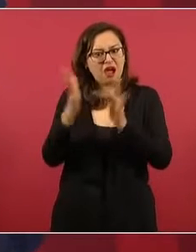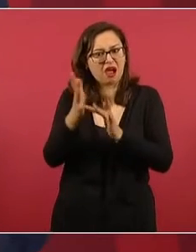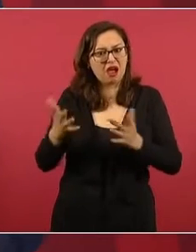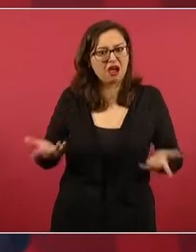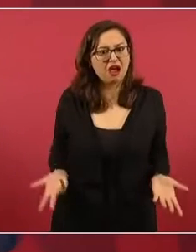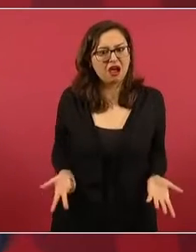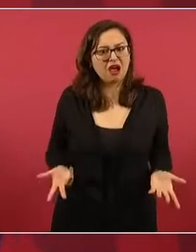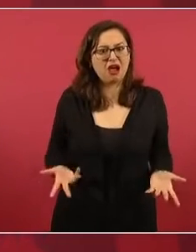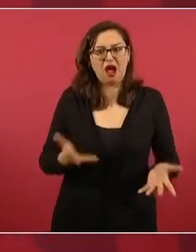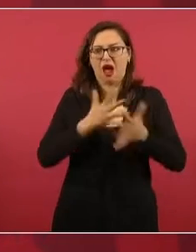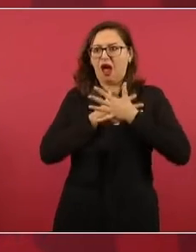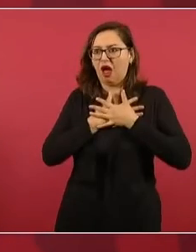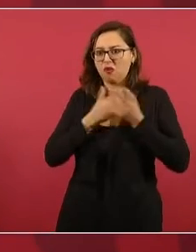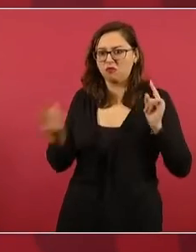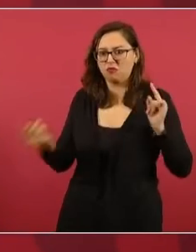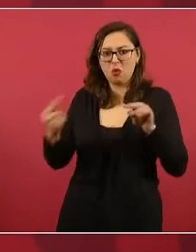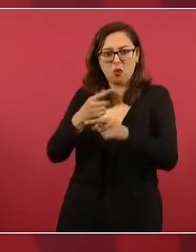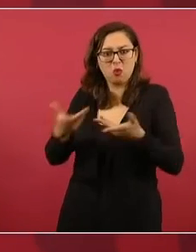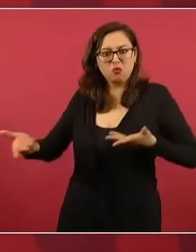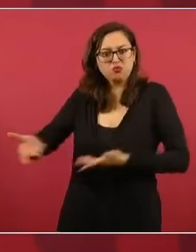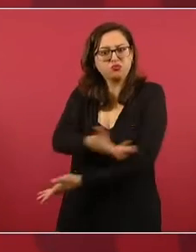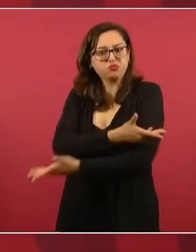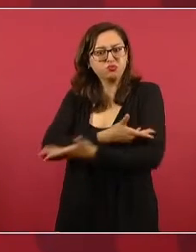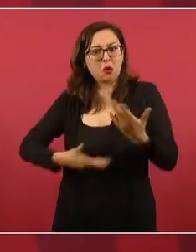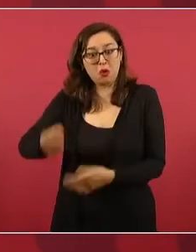¿Y dónde está el amor al prójimo?